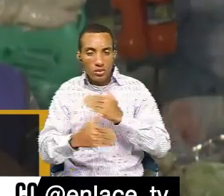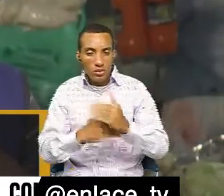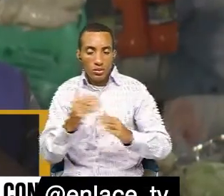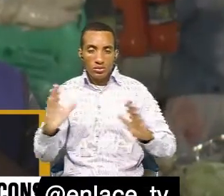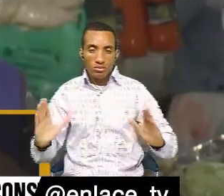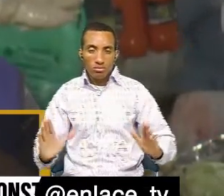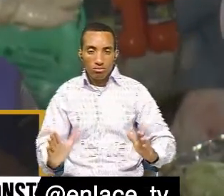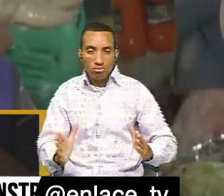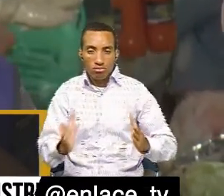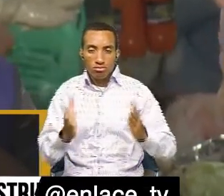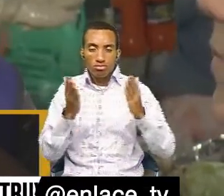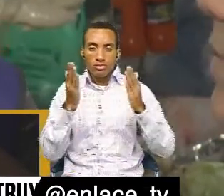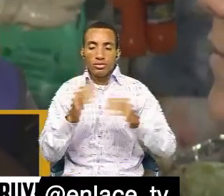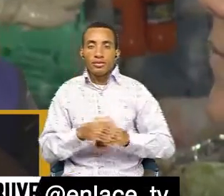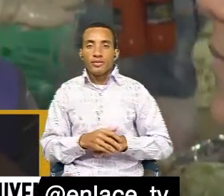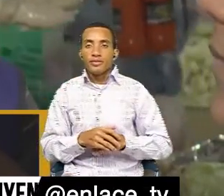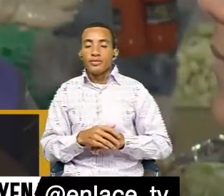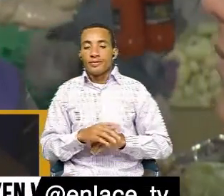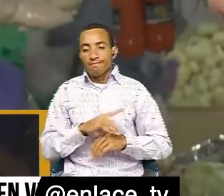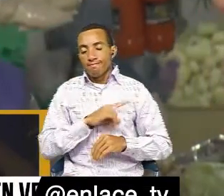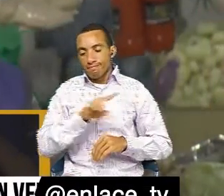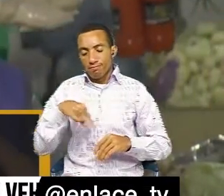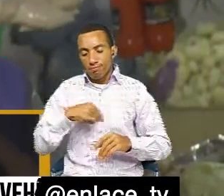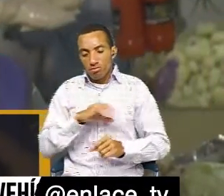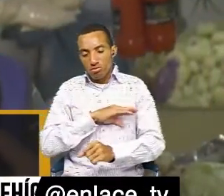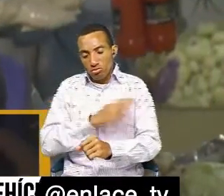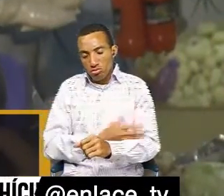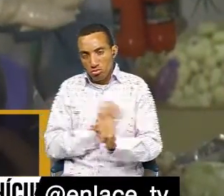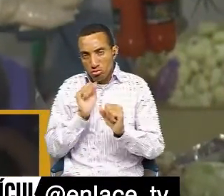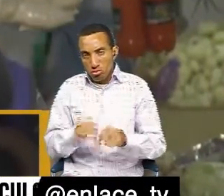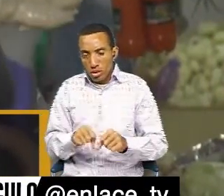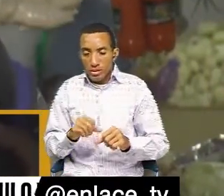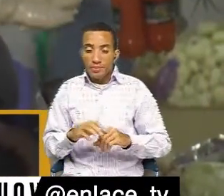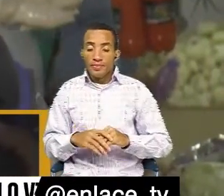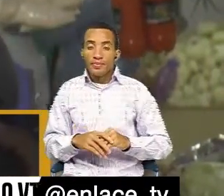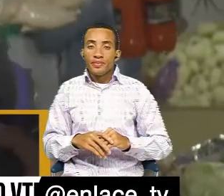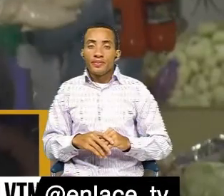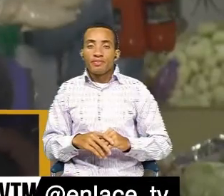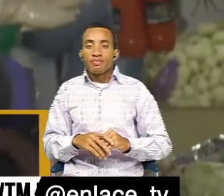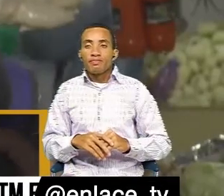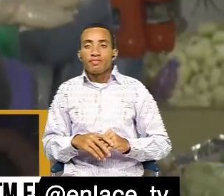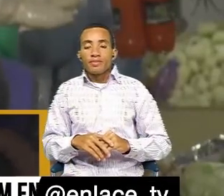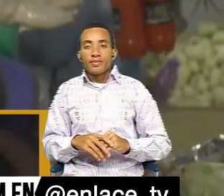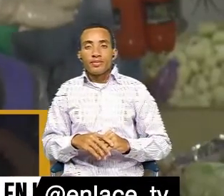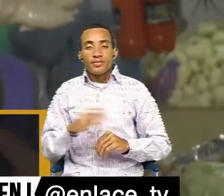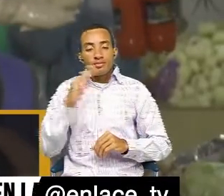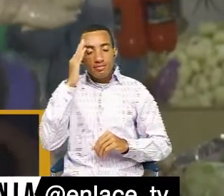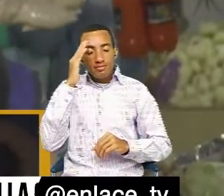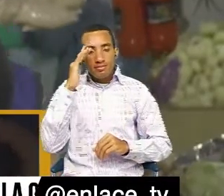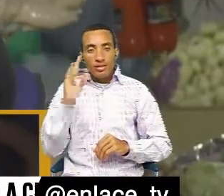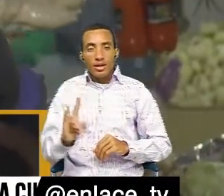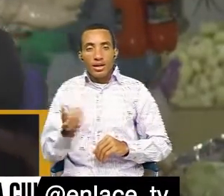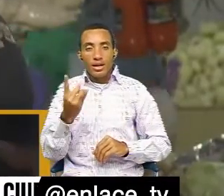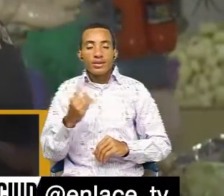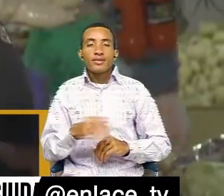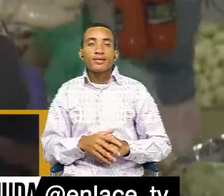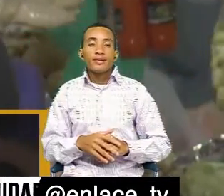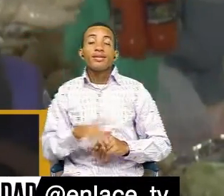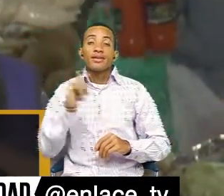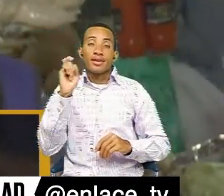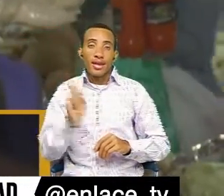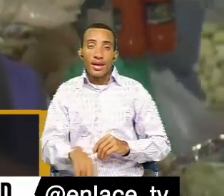poco a poco, a medida de nuestros alcances, pero de todas maneras sí es algo que no se puede negar, que la